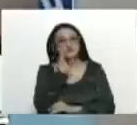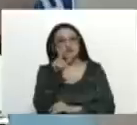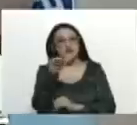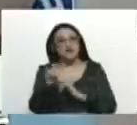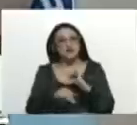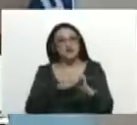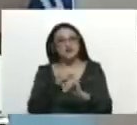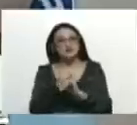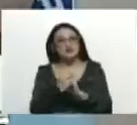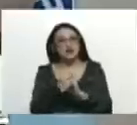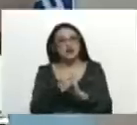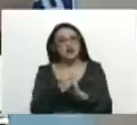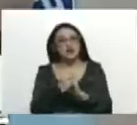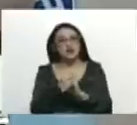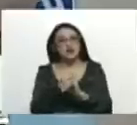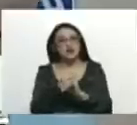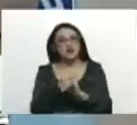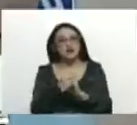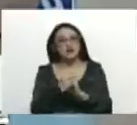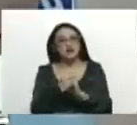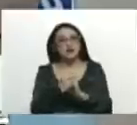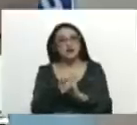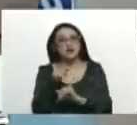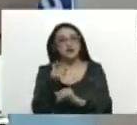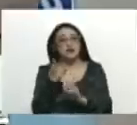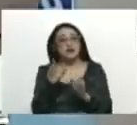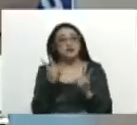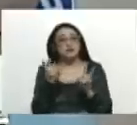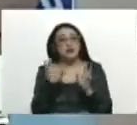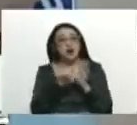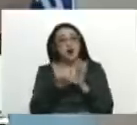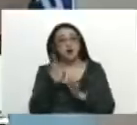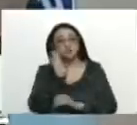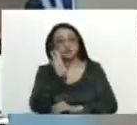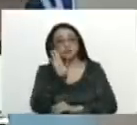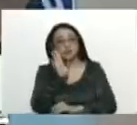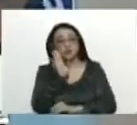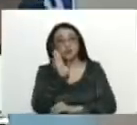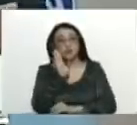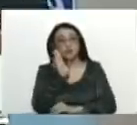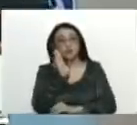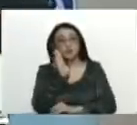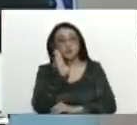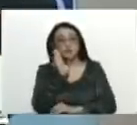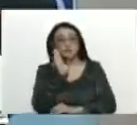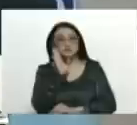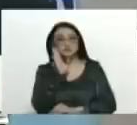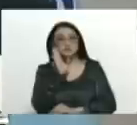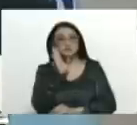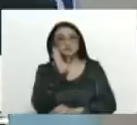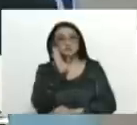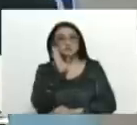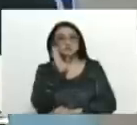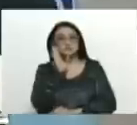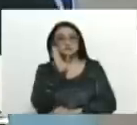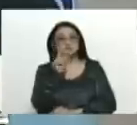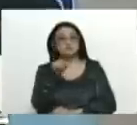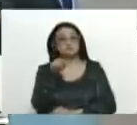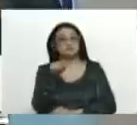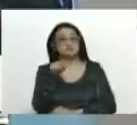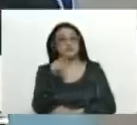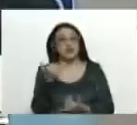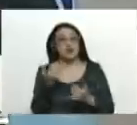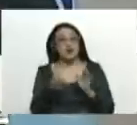Rafael Ramírez y su implicación en caso de corrupción lo cual repito están siendo